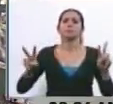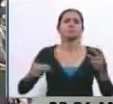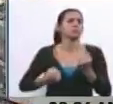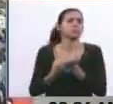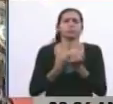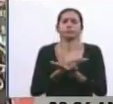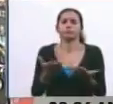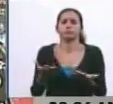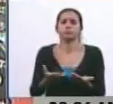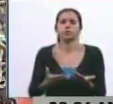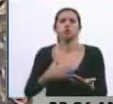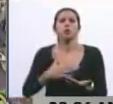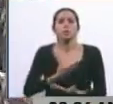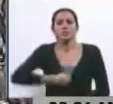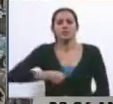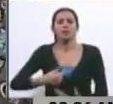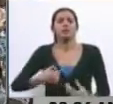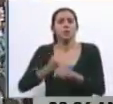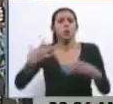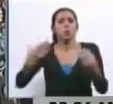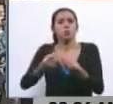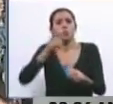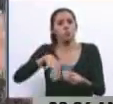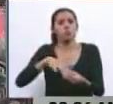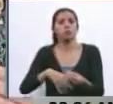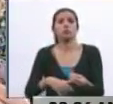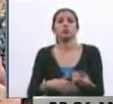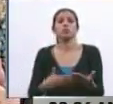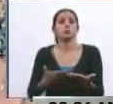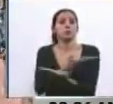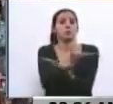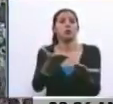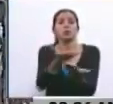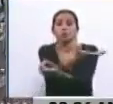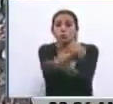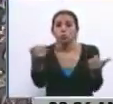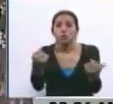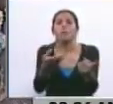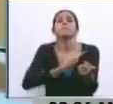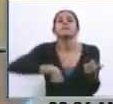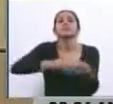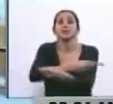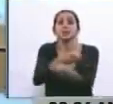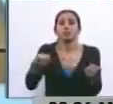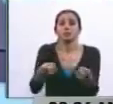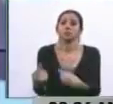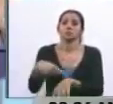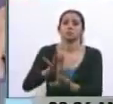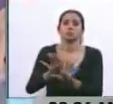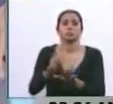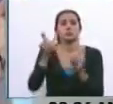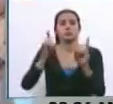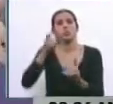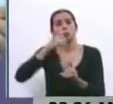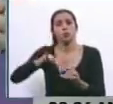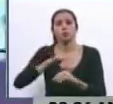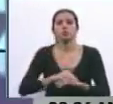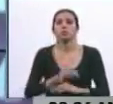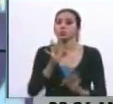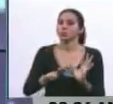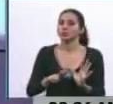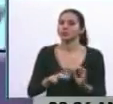que va a gobernar con su pueblo y dijo, pueblo presidente, y ahí el pueblo está gobernando. Y otro medidor importante, afortunadamente, también son las